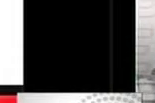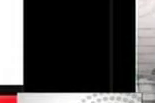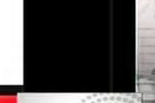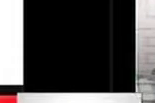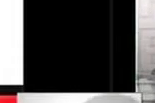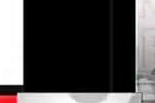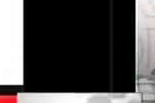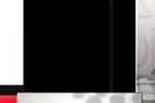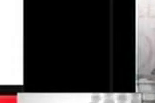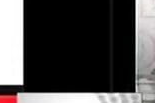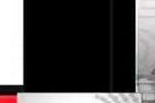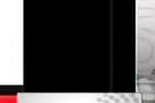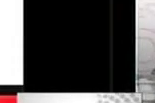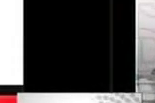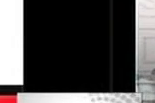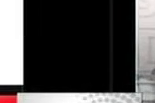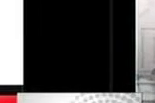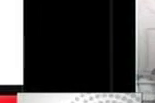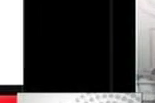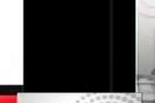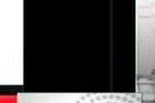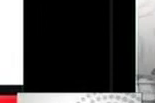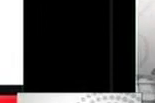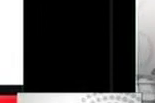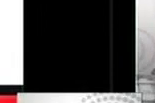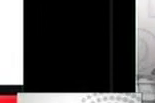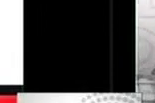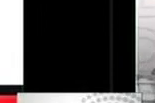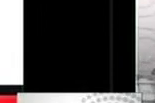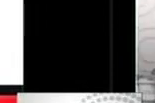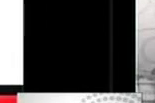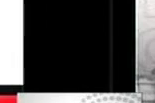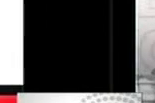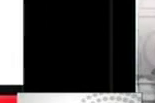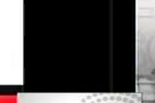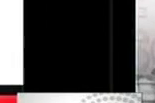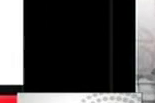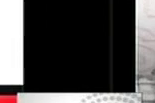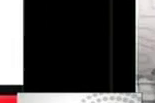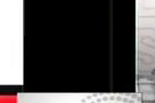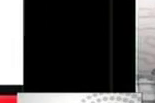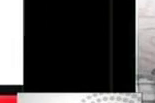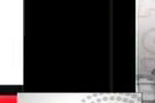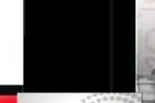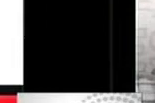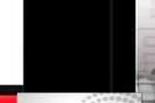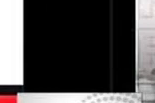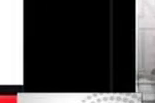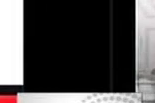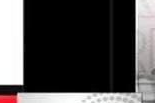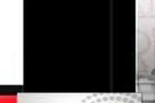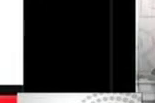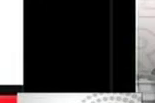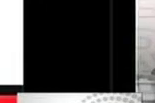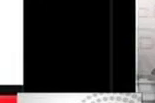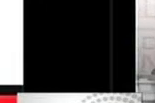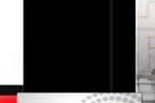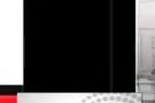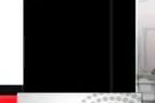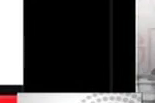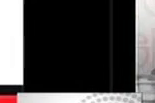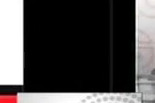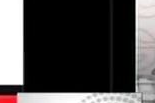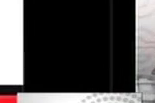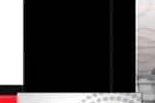tiene un reto importante en los próximos meses. ¿Por qué? Porque la ONP tiene, digamos, un flujo regular de gente que solicita